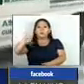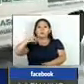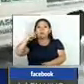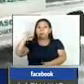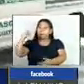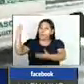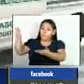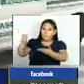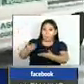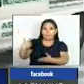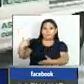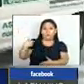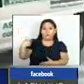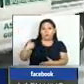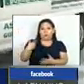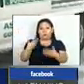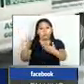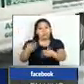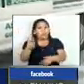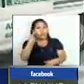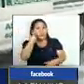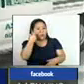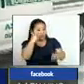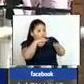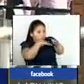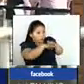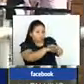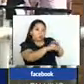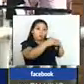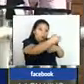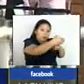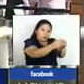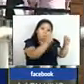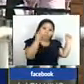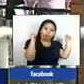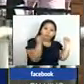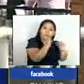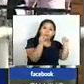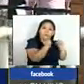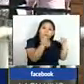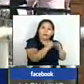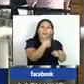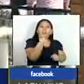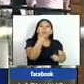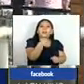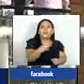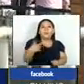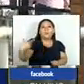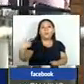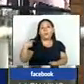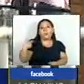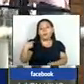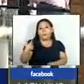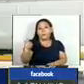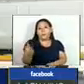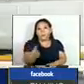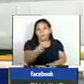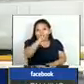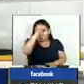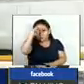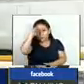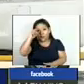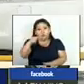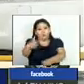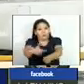ser recibidas y se tendrán que almacenar en frío serán aplicadas únicamente al personal de salud